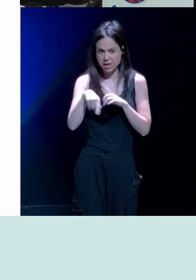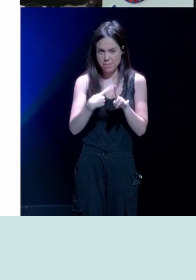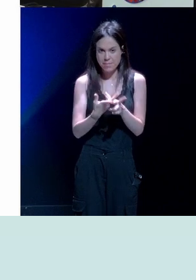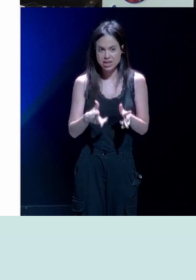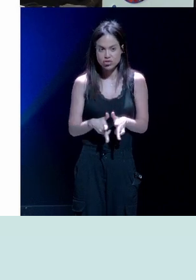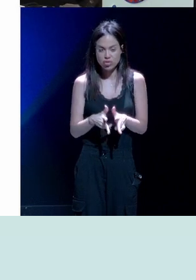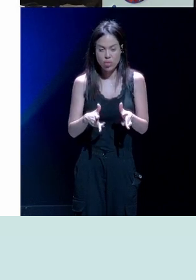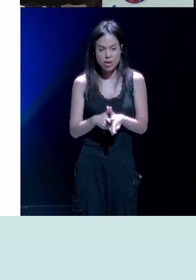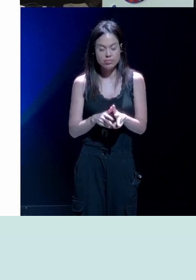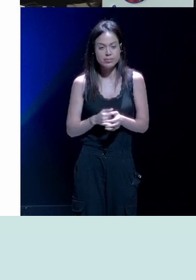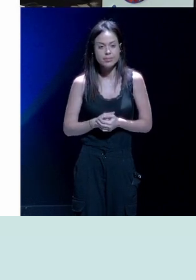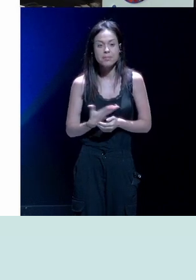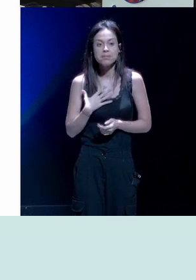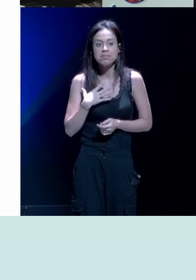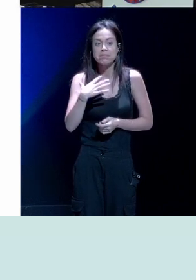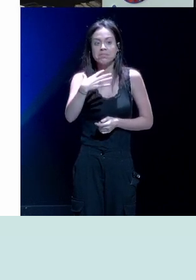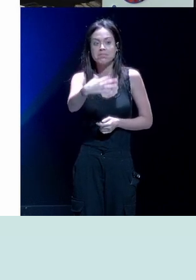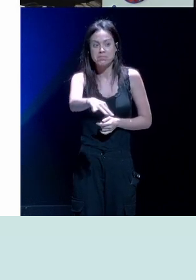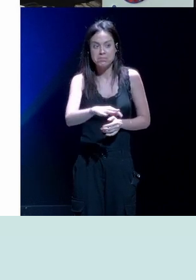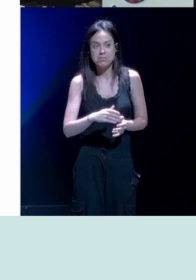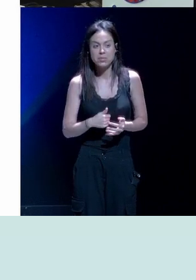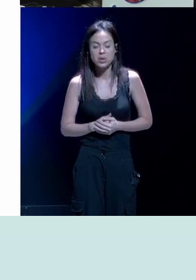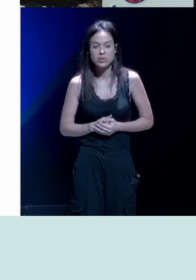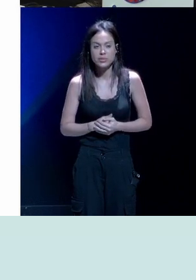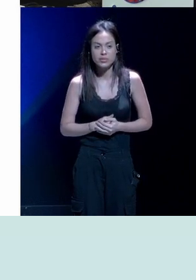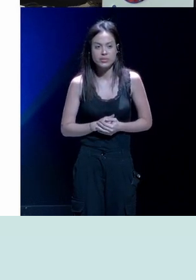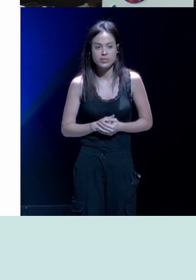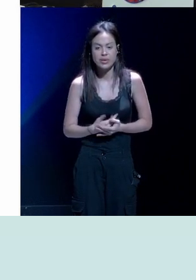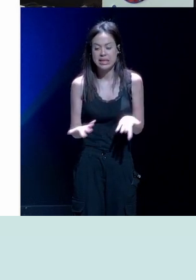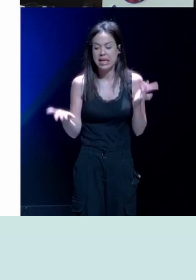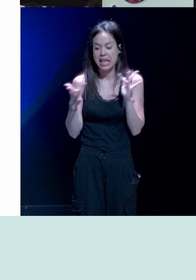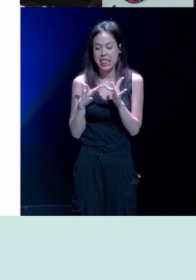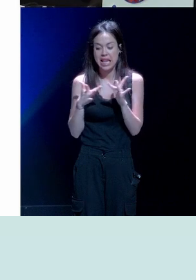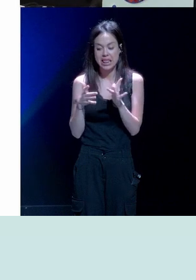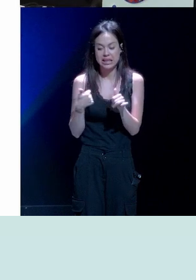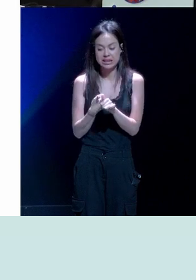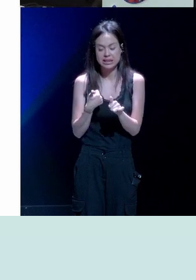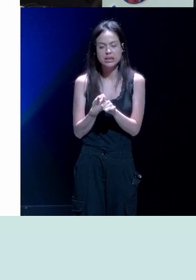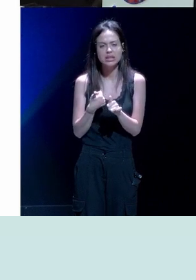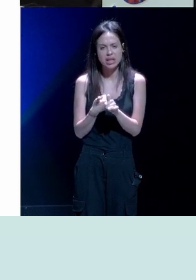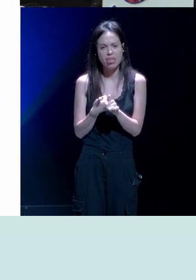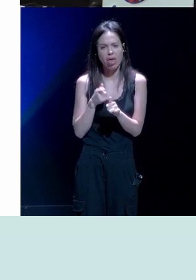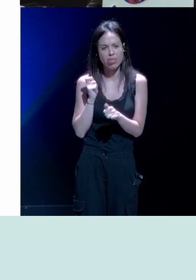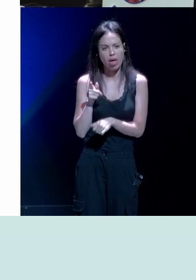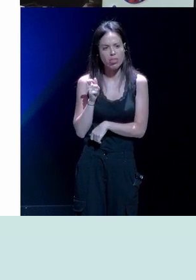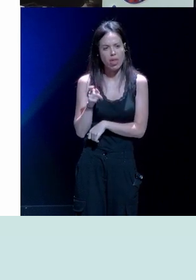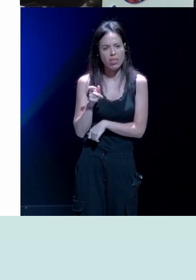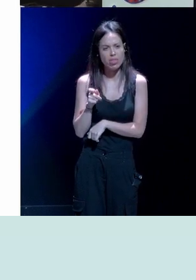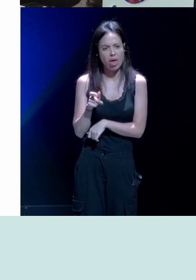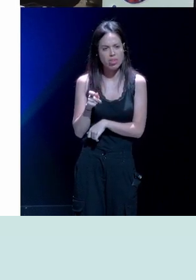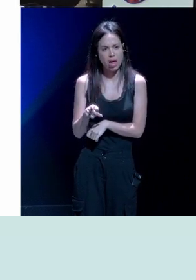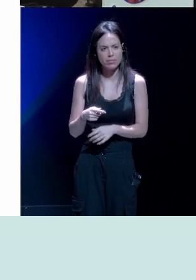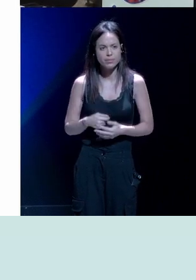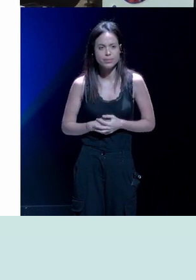es muy probable que esa relación de asistencia sea más regular